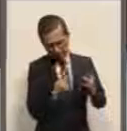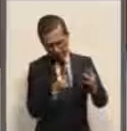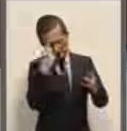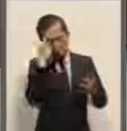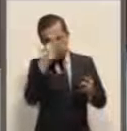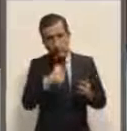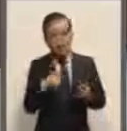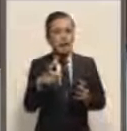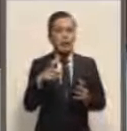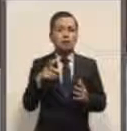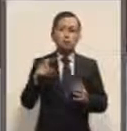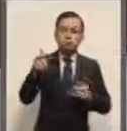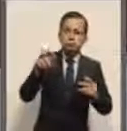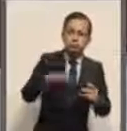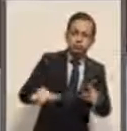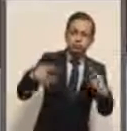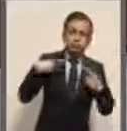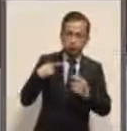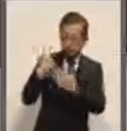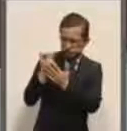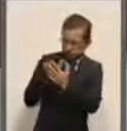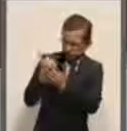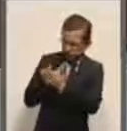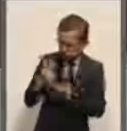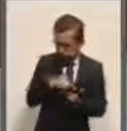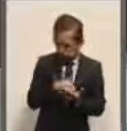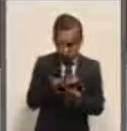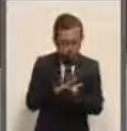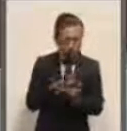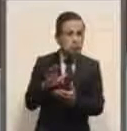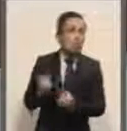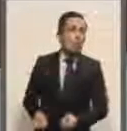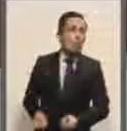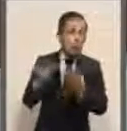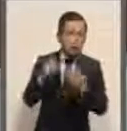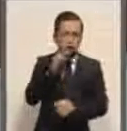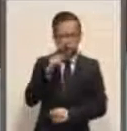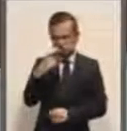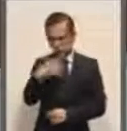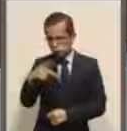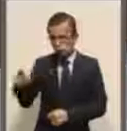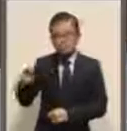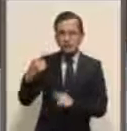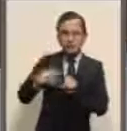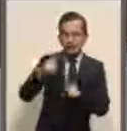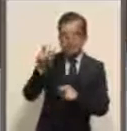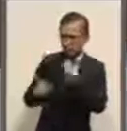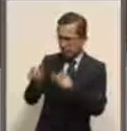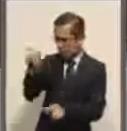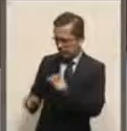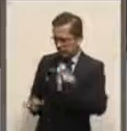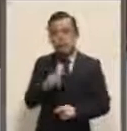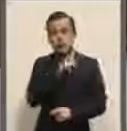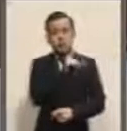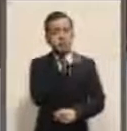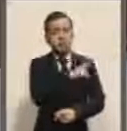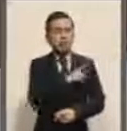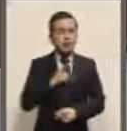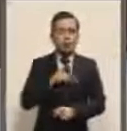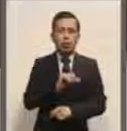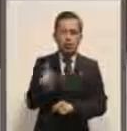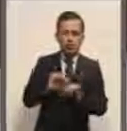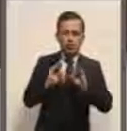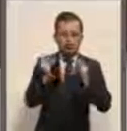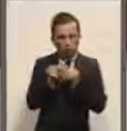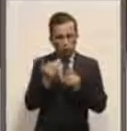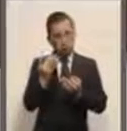de registro poblacional y de identidad, así como de abonar en la búsqueda de procesos más eficientes